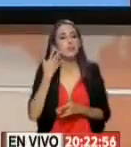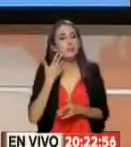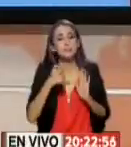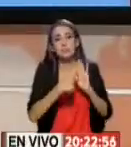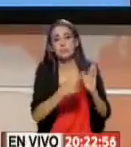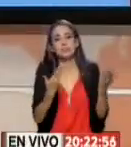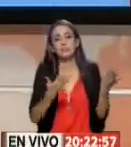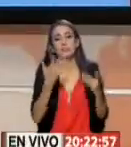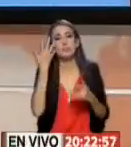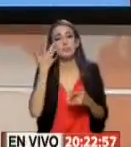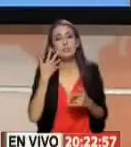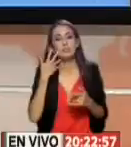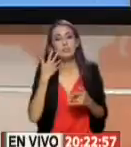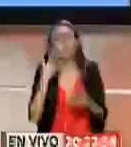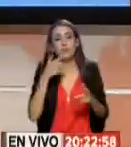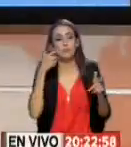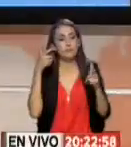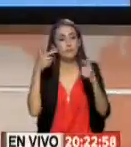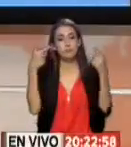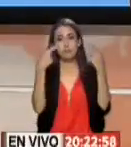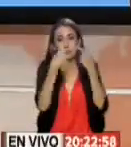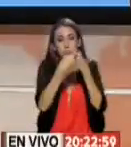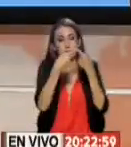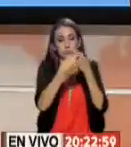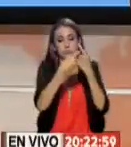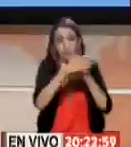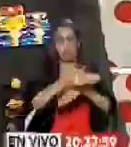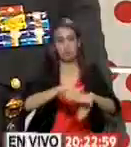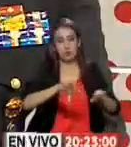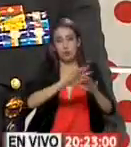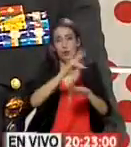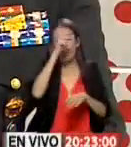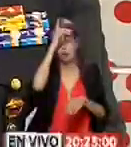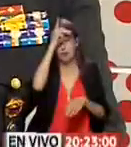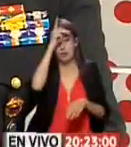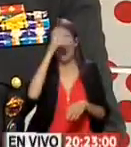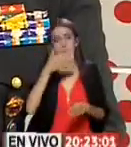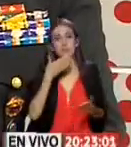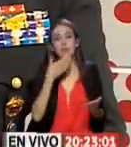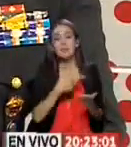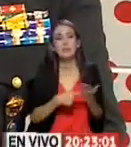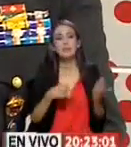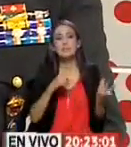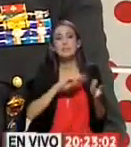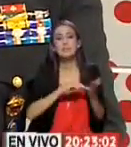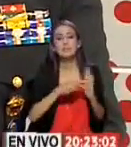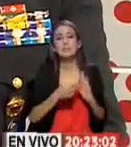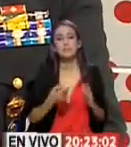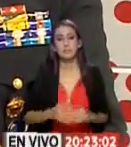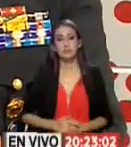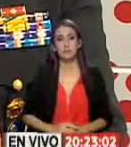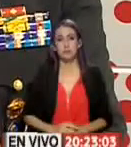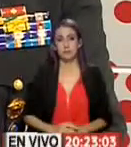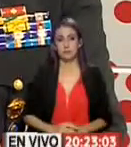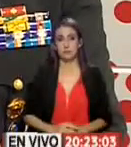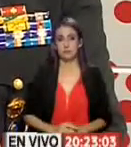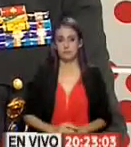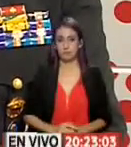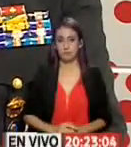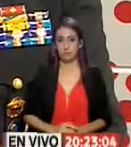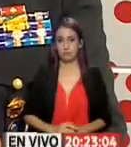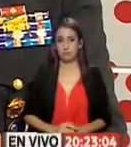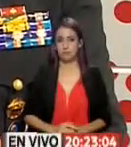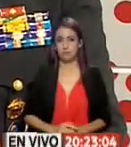de conflictividad armada en la zona fronteriza con Perú, en el Alto Cenepa, en la cordillera del Cóndor? La cordillera del